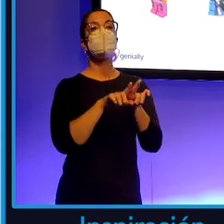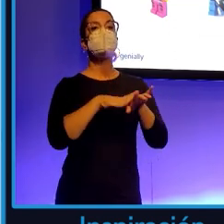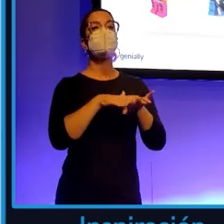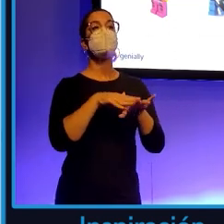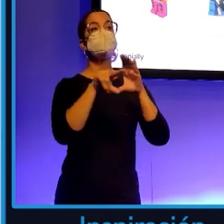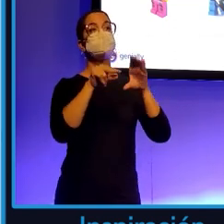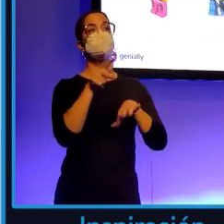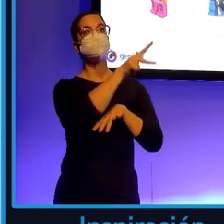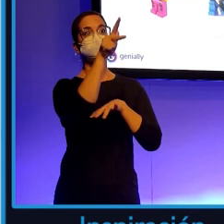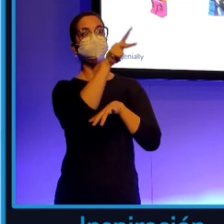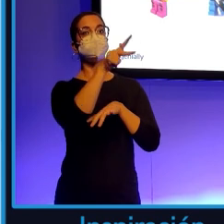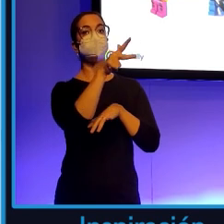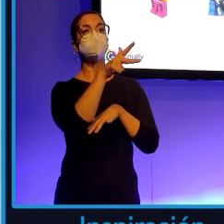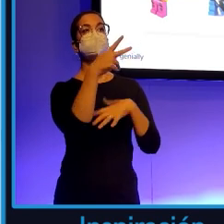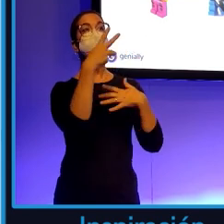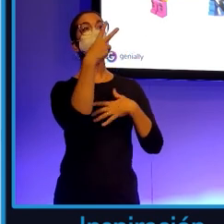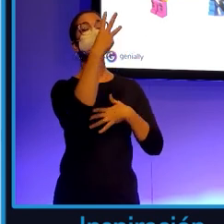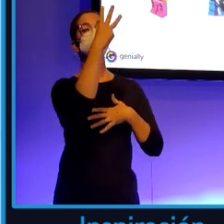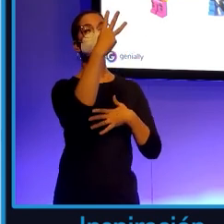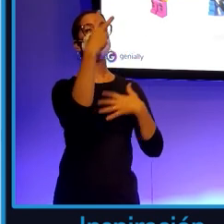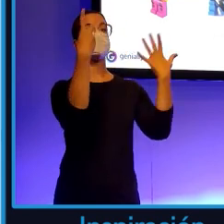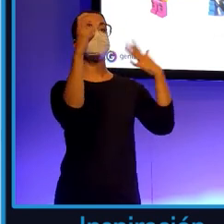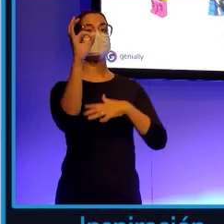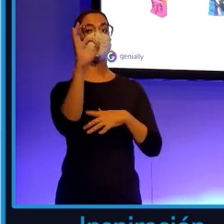vídeos en 360 grados